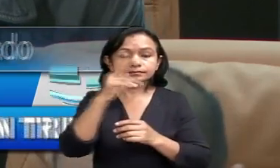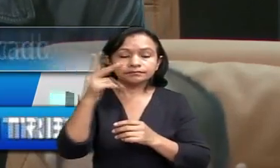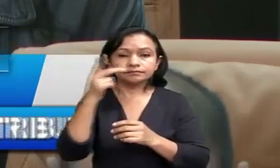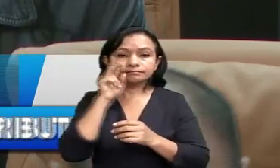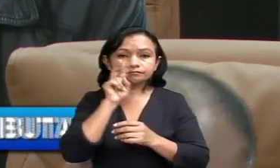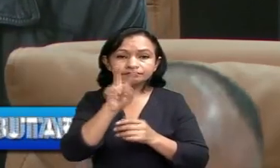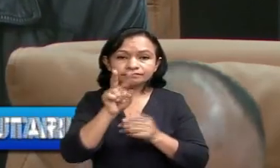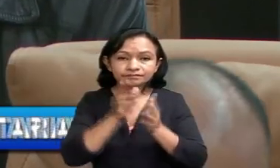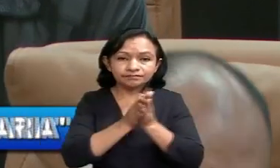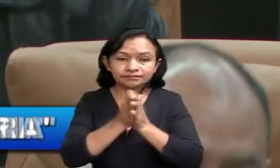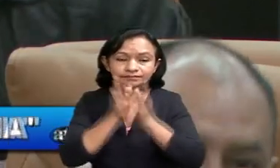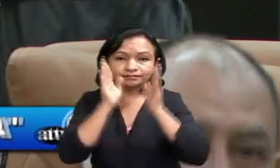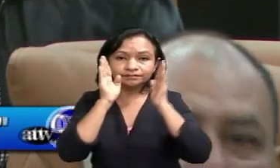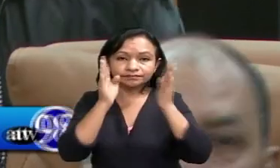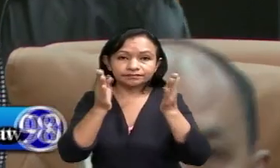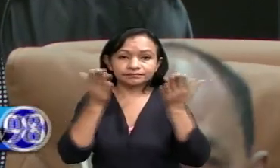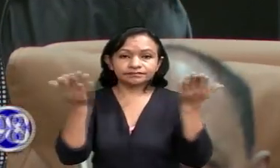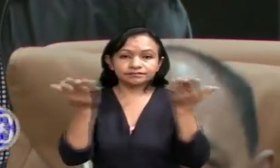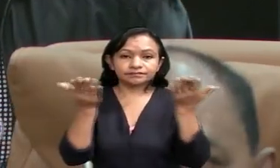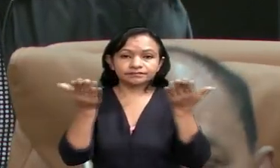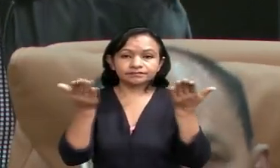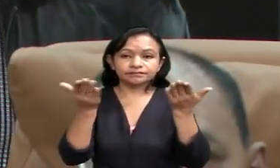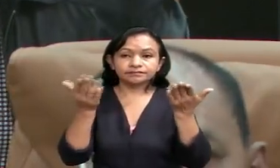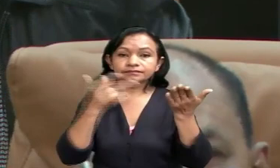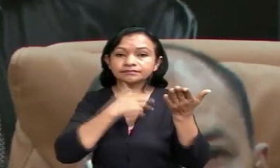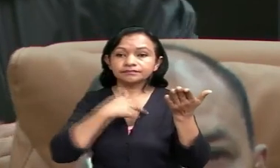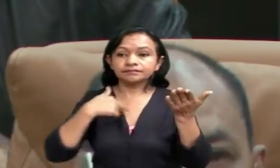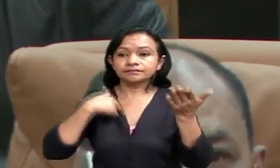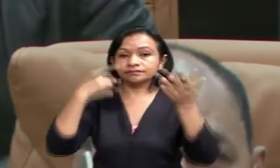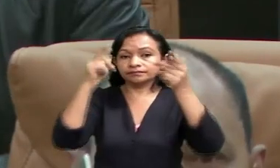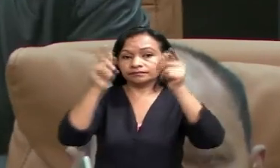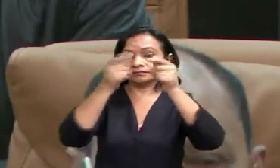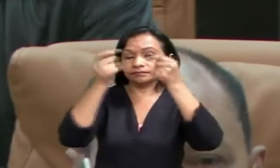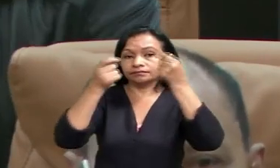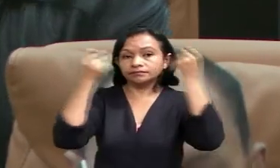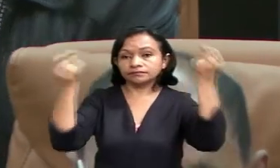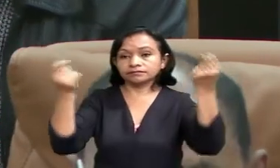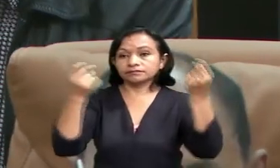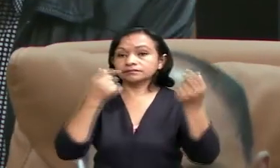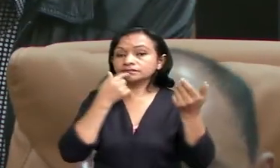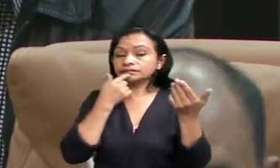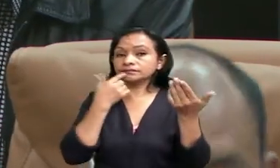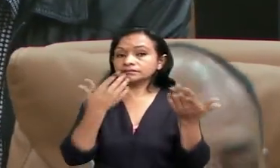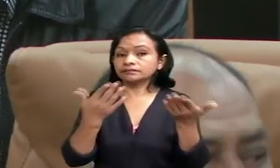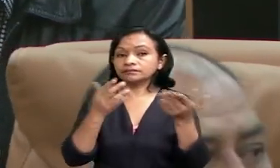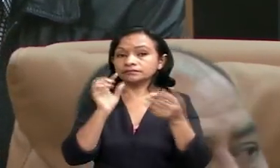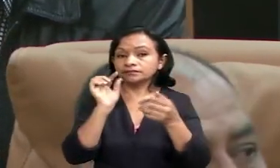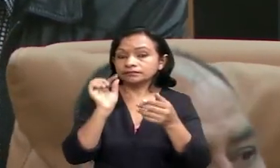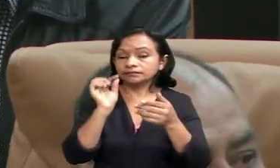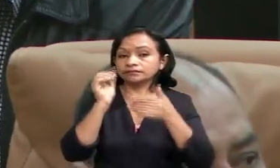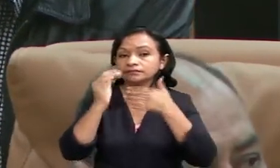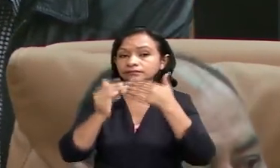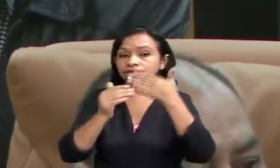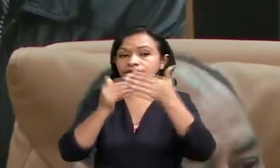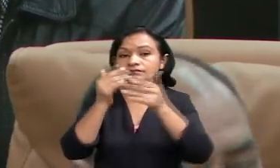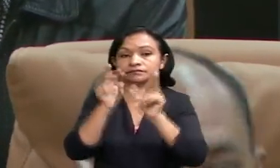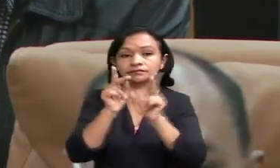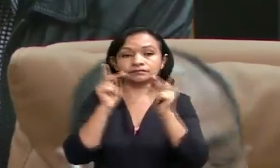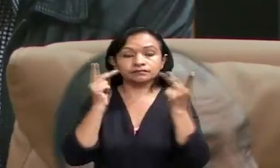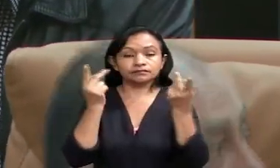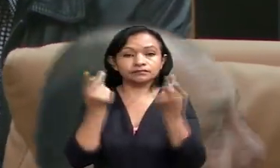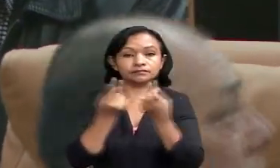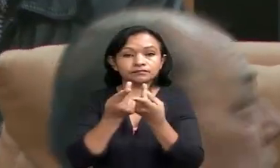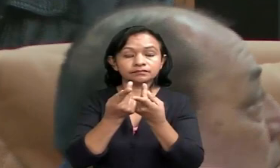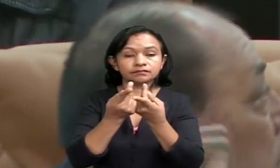parlamentario. Algo que hay que celebrar porque poco a poco el pueblo